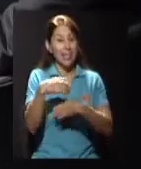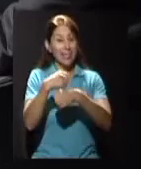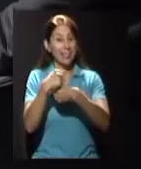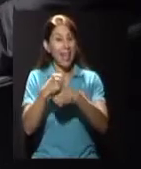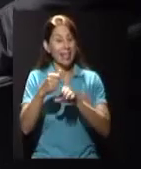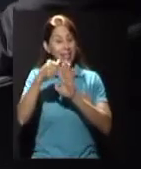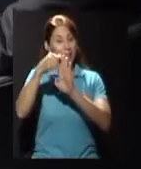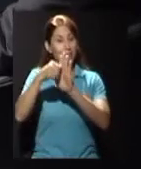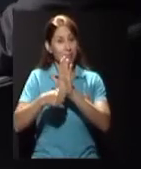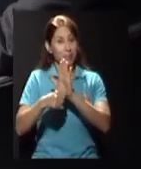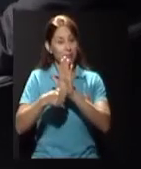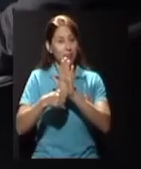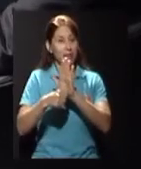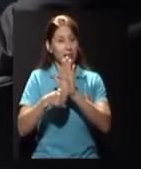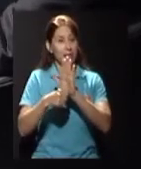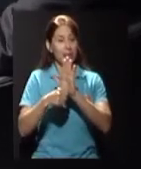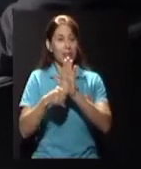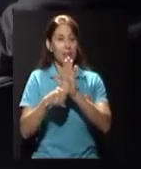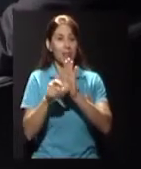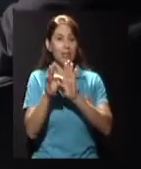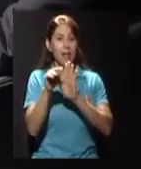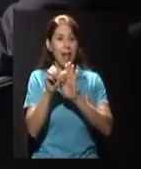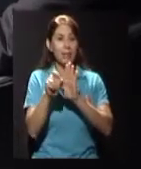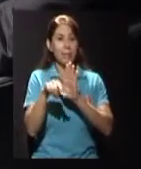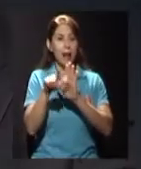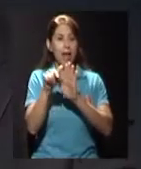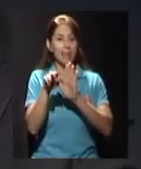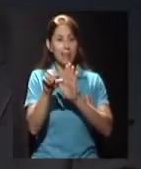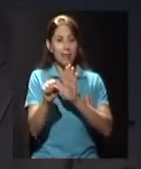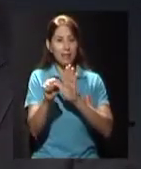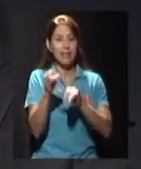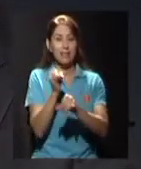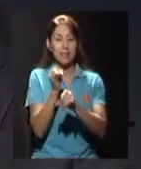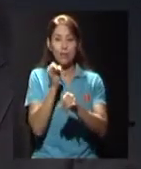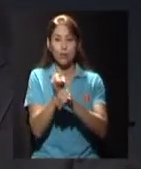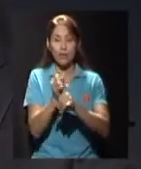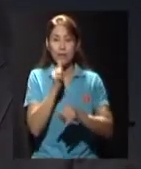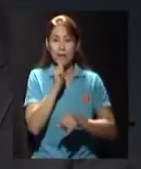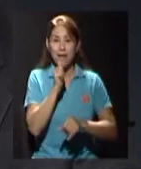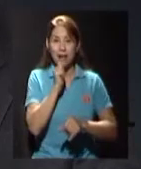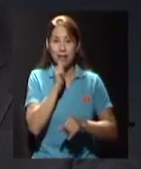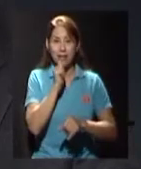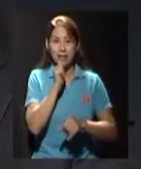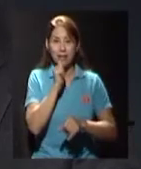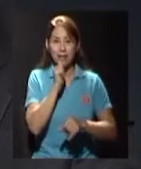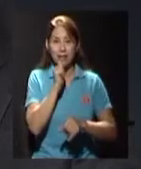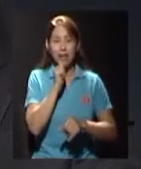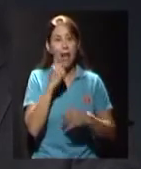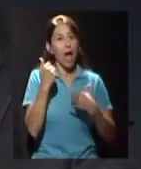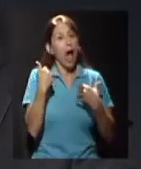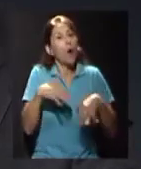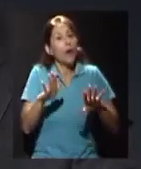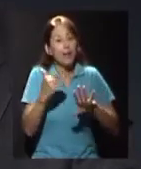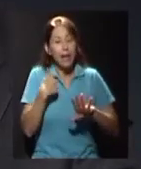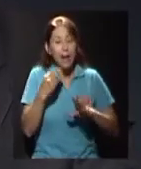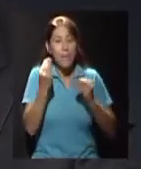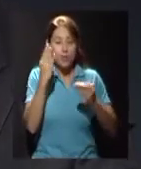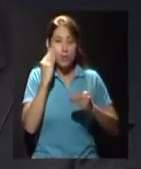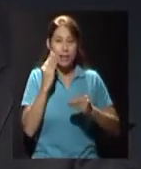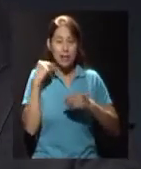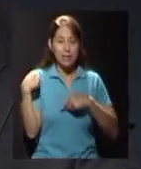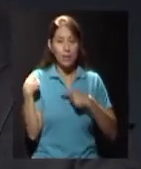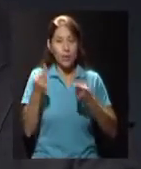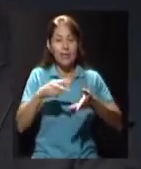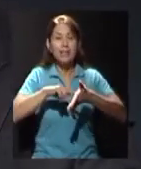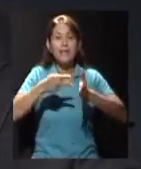privadas de una trayectoria de muchísimos años quiere decir que hay algo que está fallando desde la rectoría y